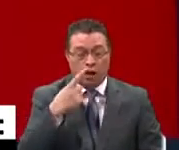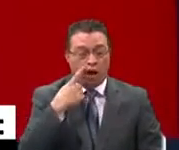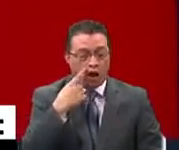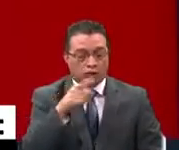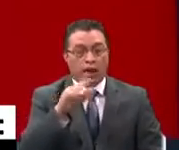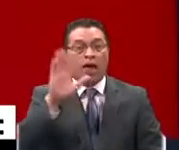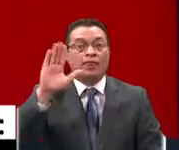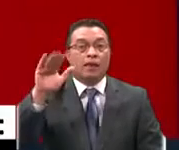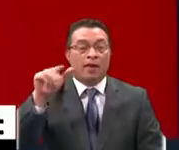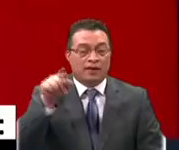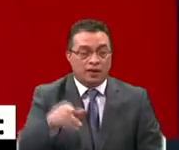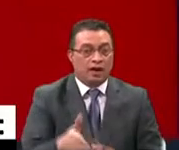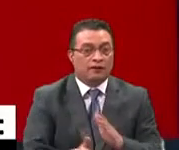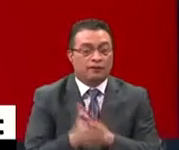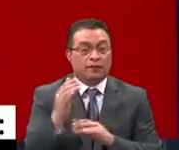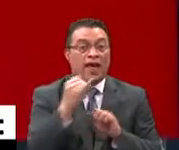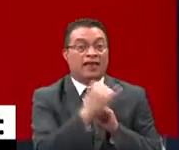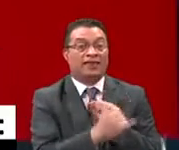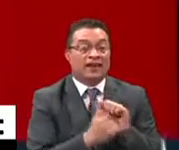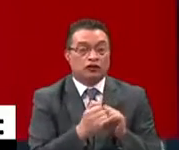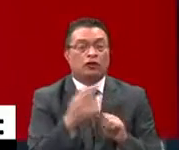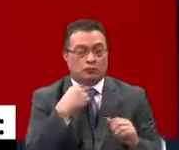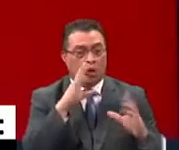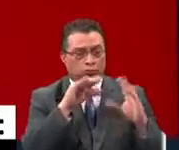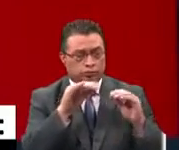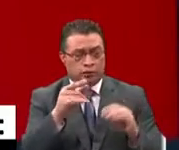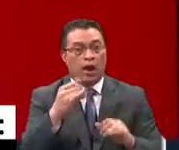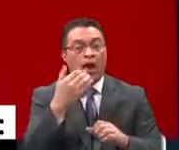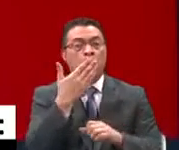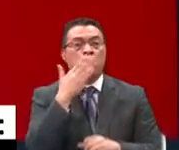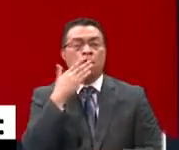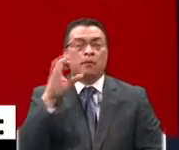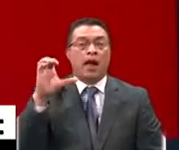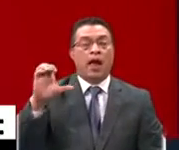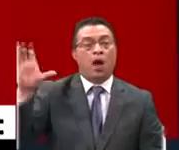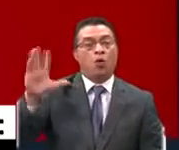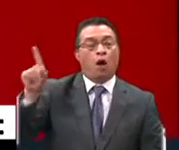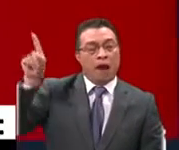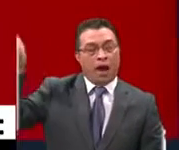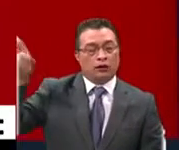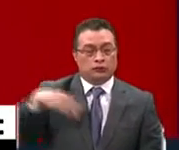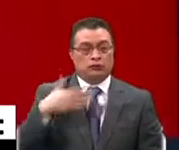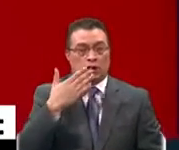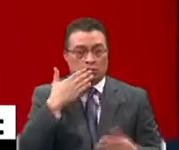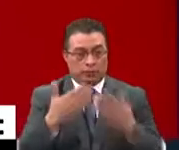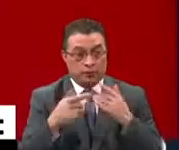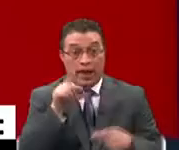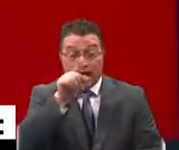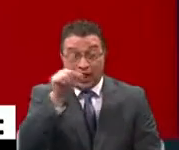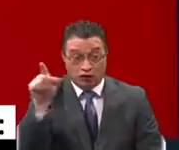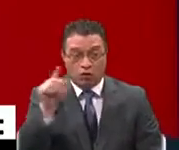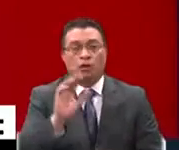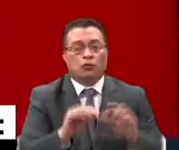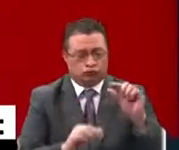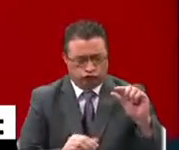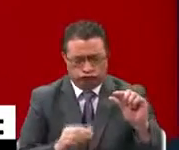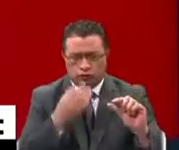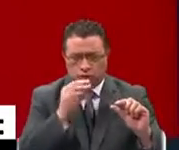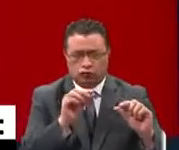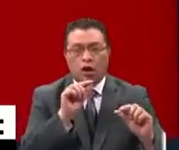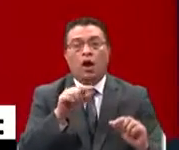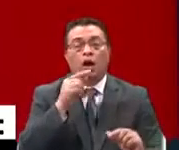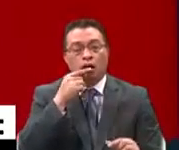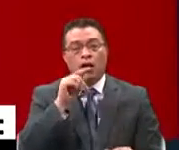la despedida a los brigadistas internacionales, conversando con los expertos de la Unión Europea, por ejemplo. Ministra, y ellos señalan, solo cortito,